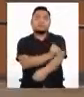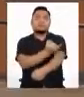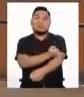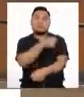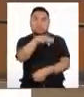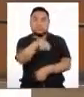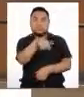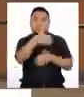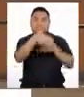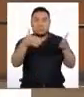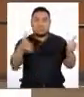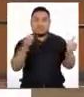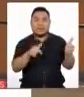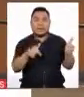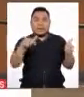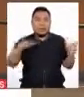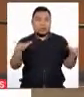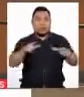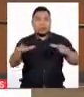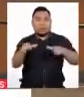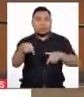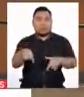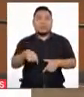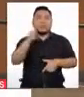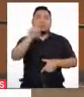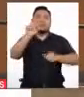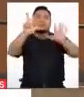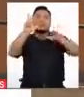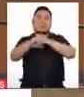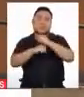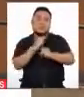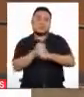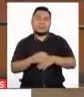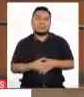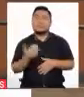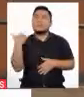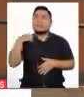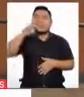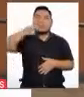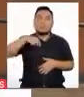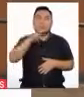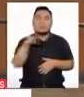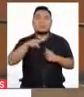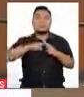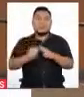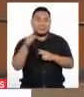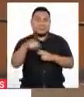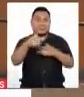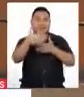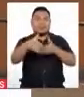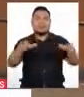pero este local tiene 18 años. A partir del 2002 comenzó a funcionar aquí